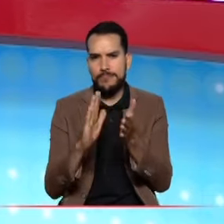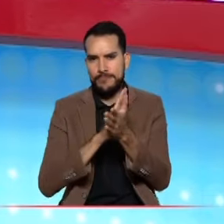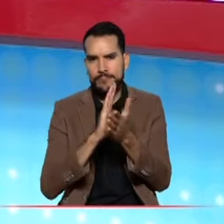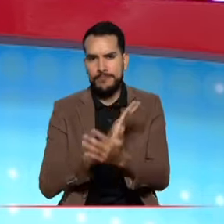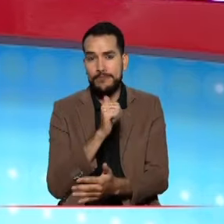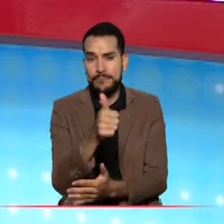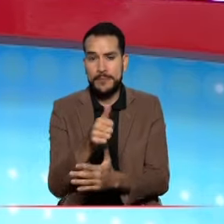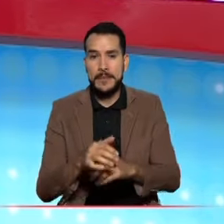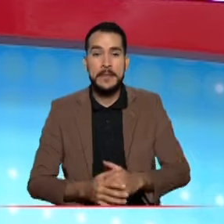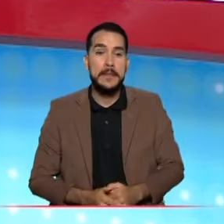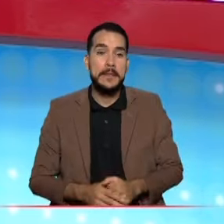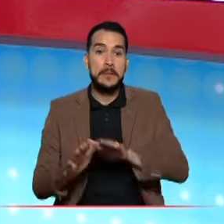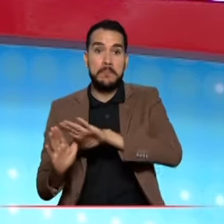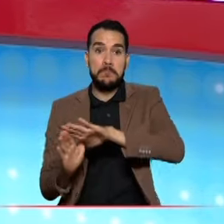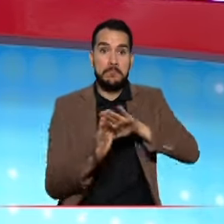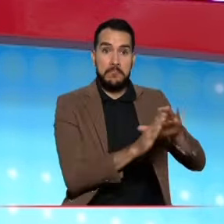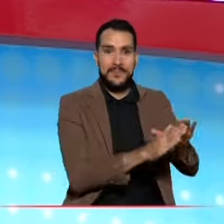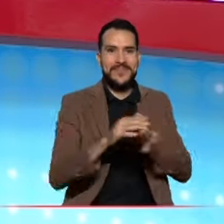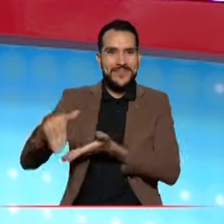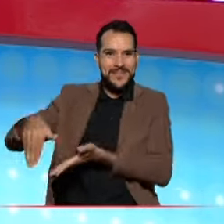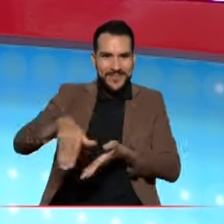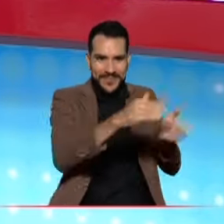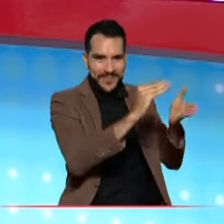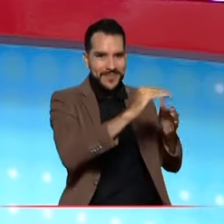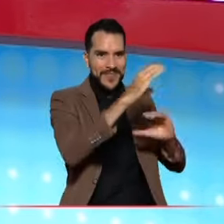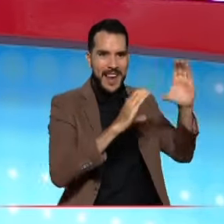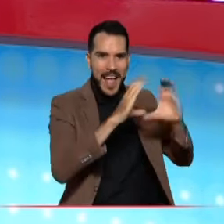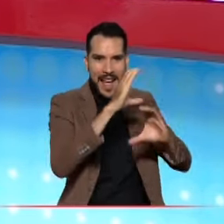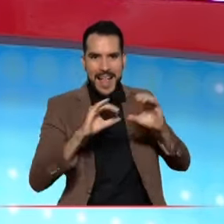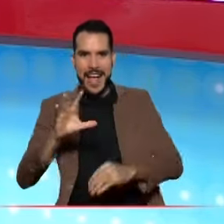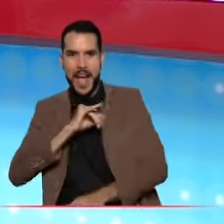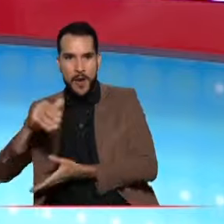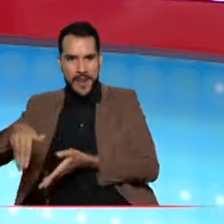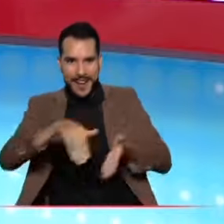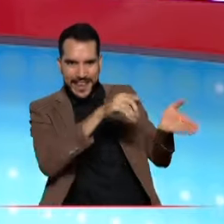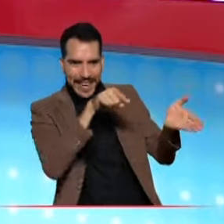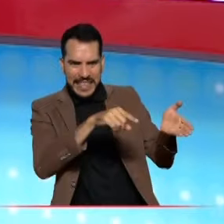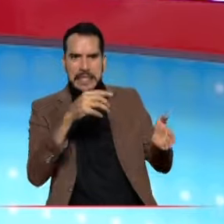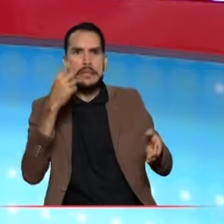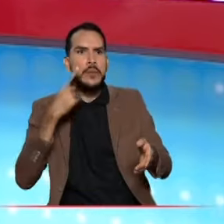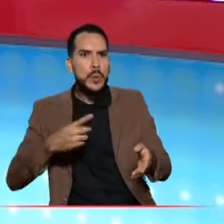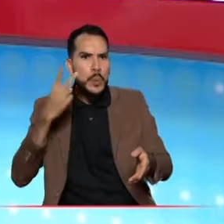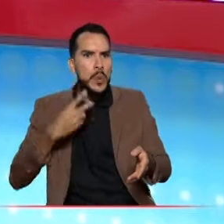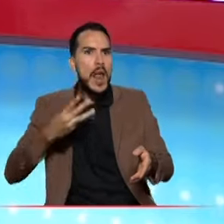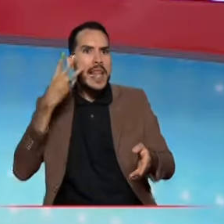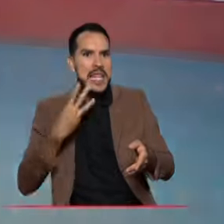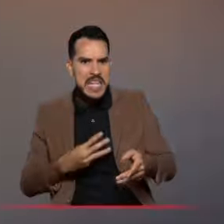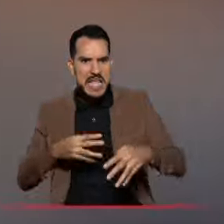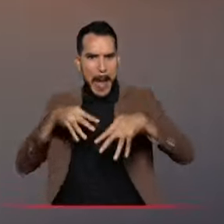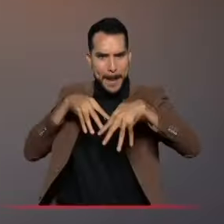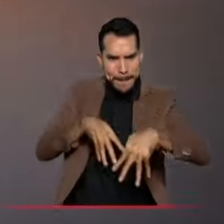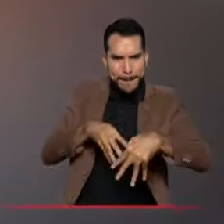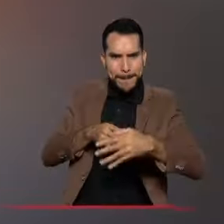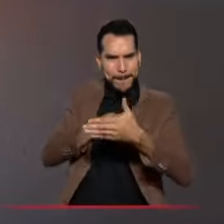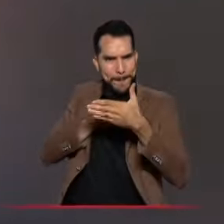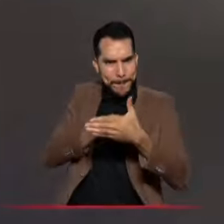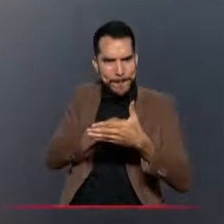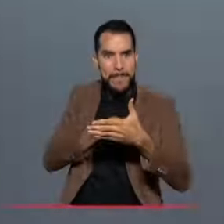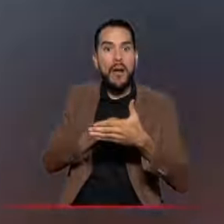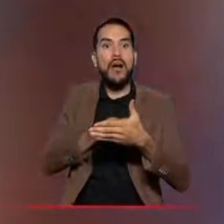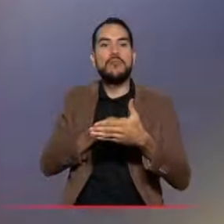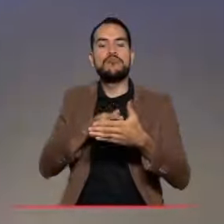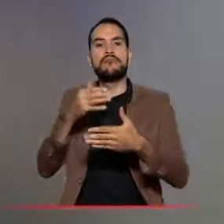Luego de 3 días de bloqueo y tras una reunión entre el director de la Unidad de Gestión de Riesgo, Carlos Alberto Carrillo, y líderes de